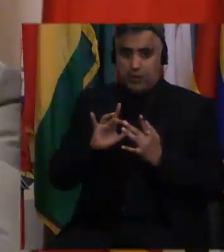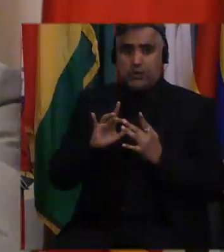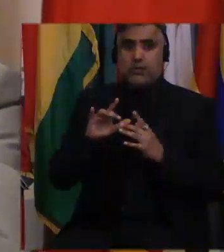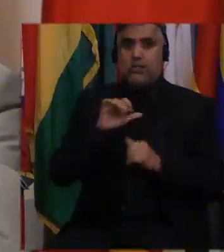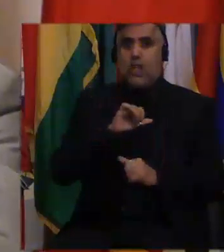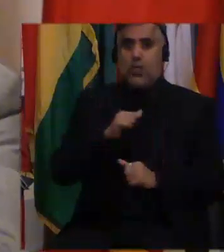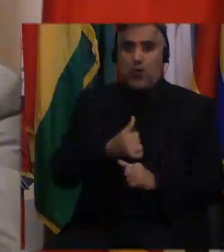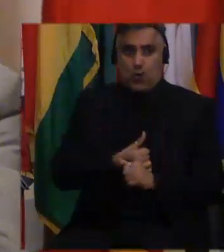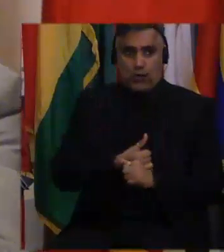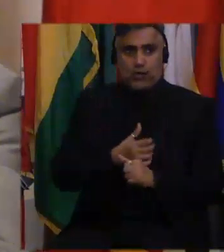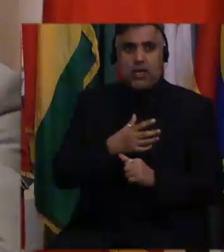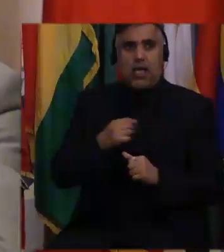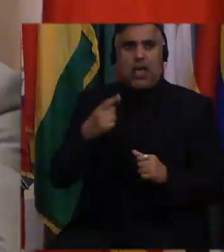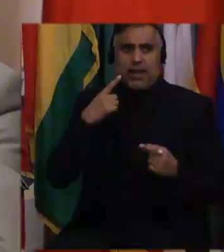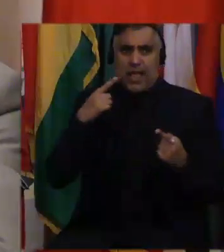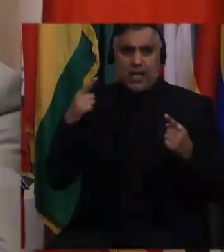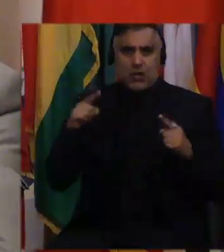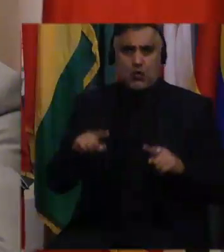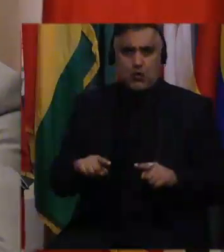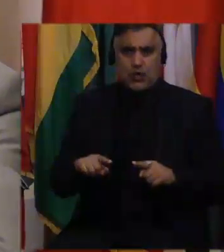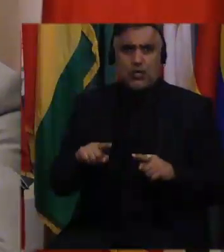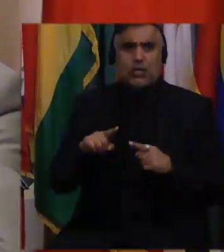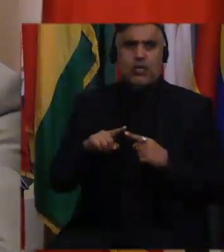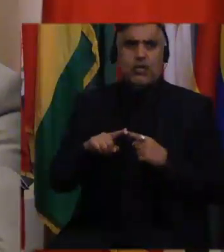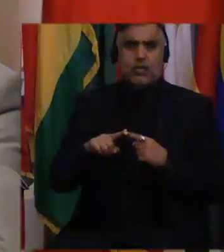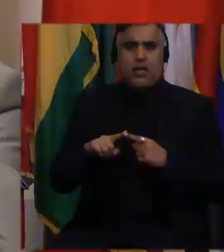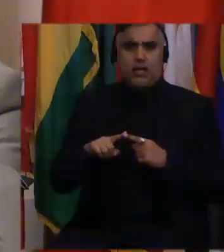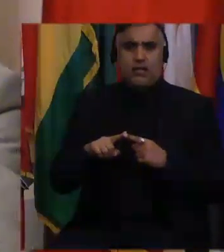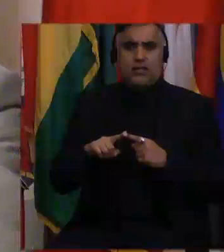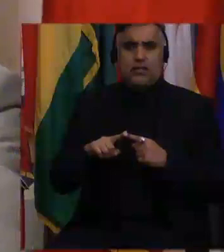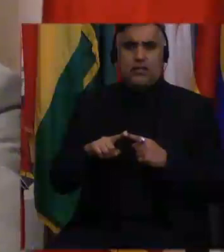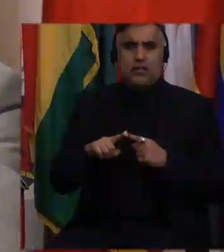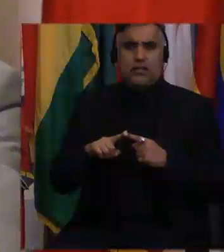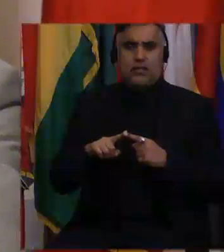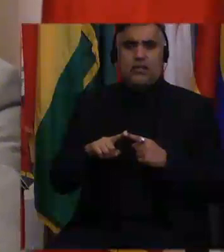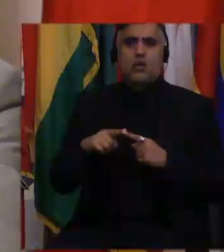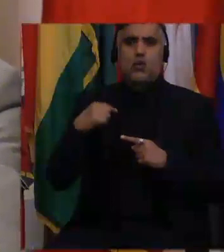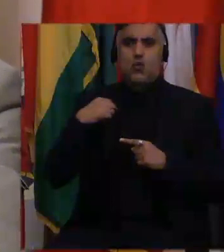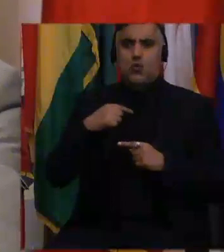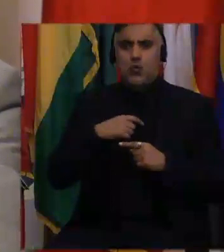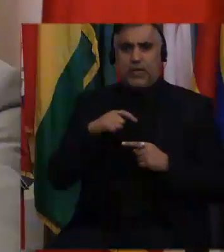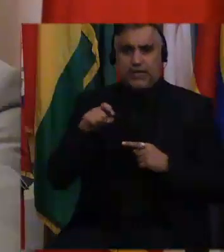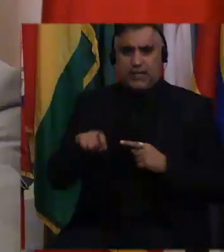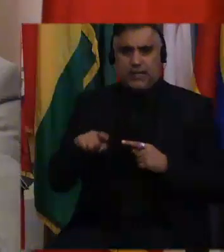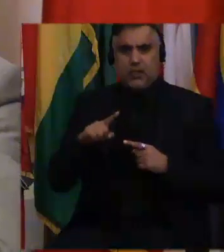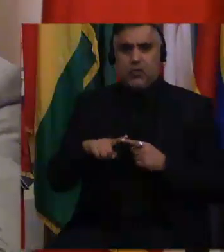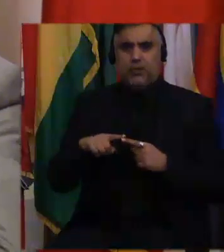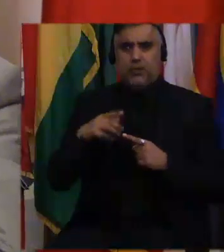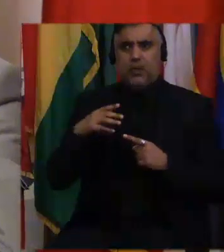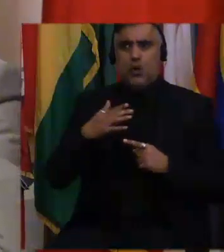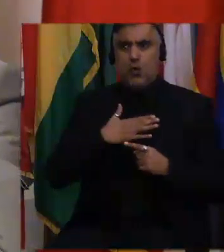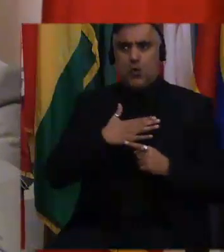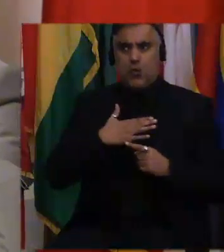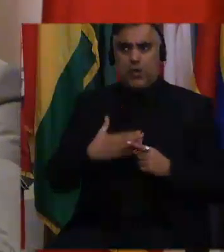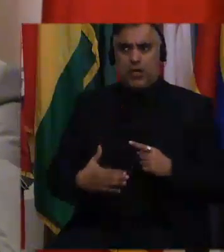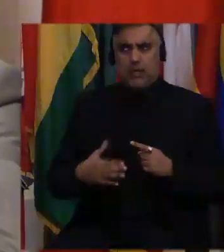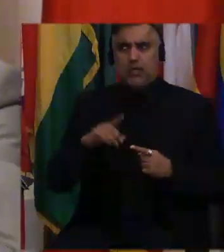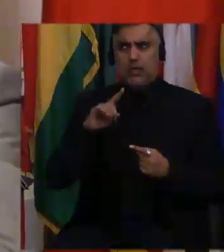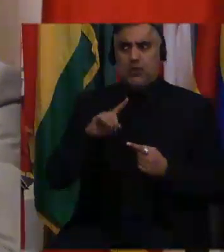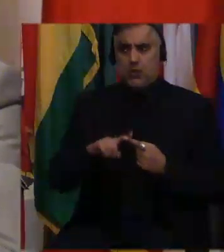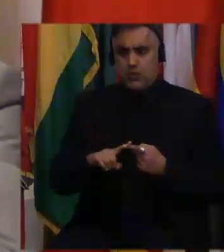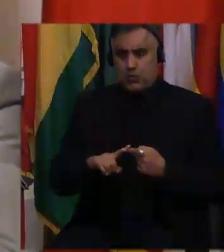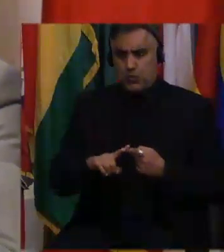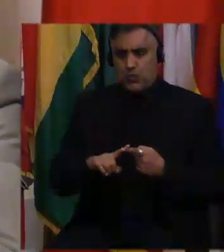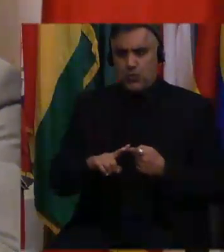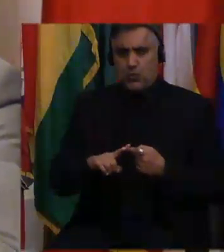y estoy de acuerdo que hay que tener la disposición de articular espacios